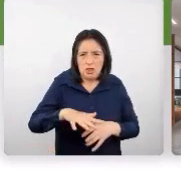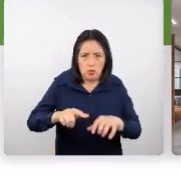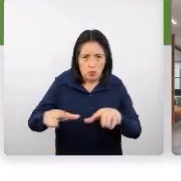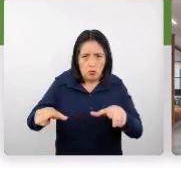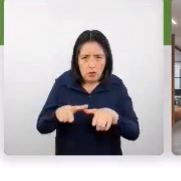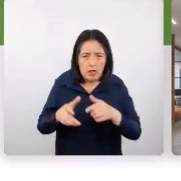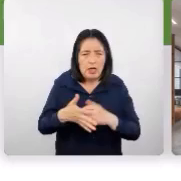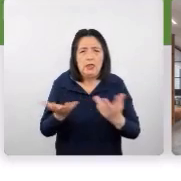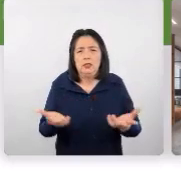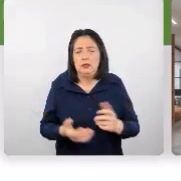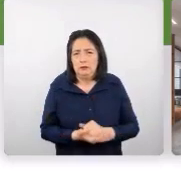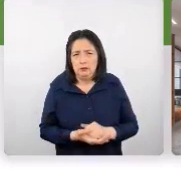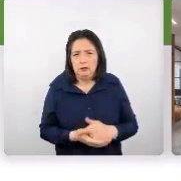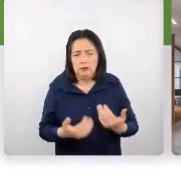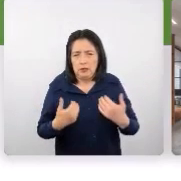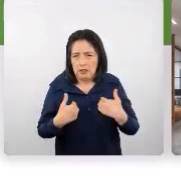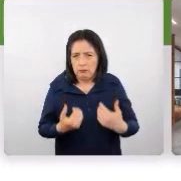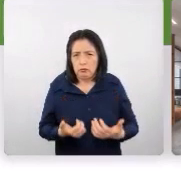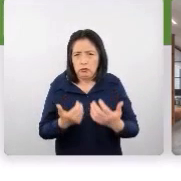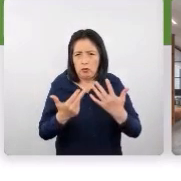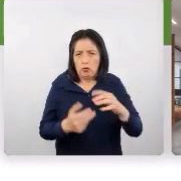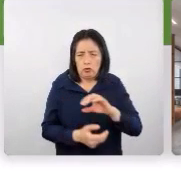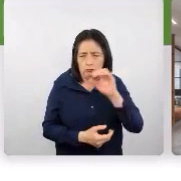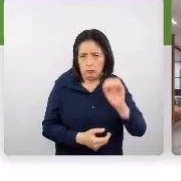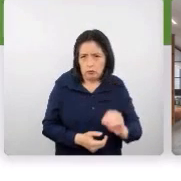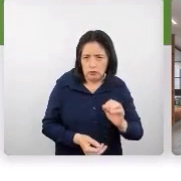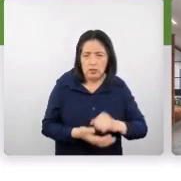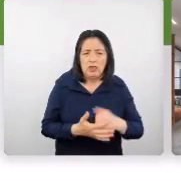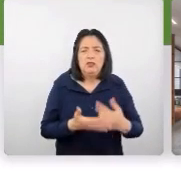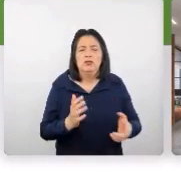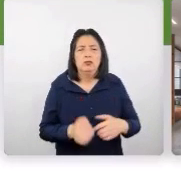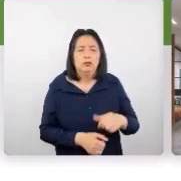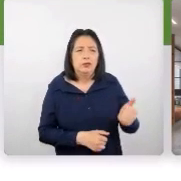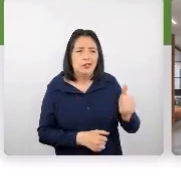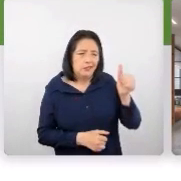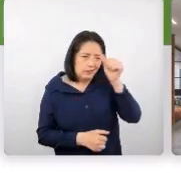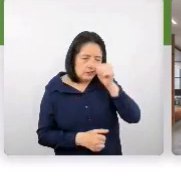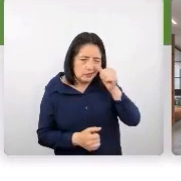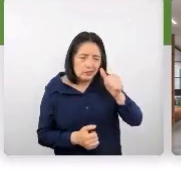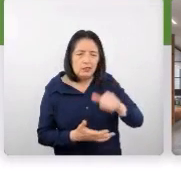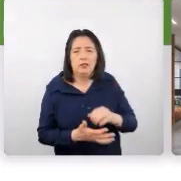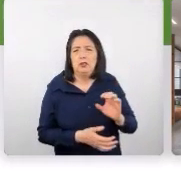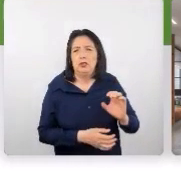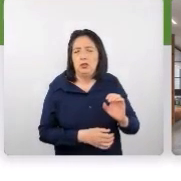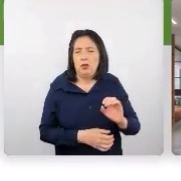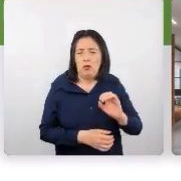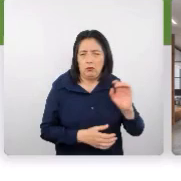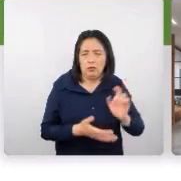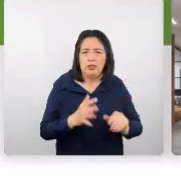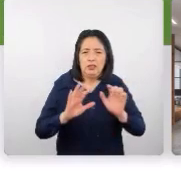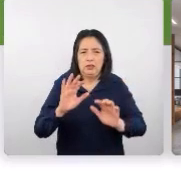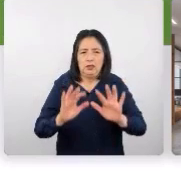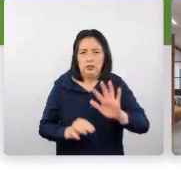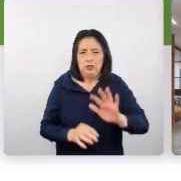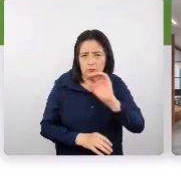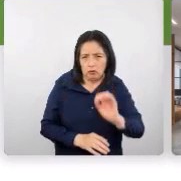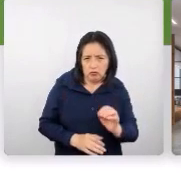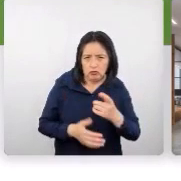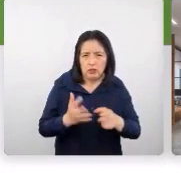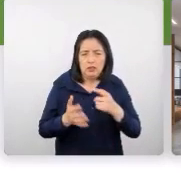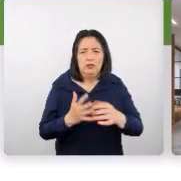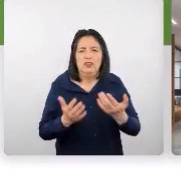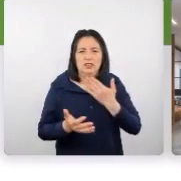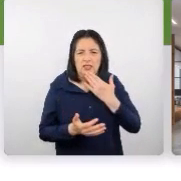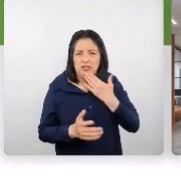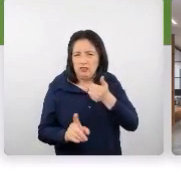tenemos un 8% de occidentales y asiáticos orientales, un 15% en promedio de lo que son los